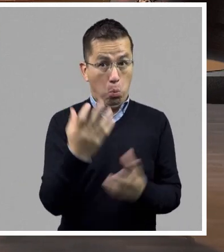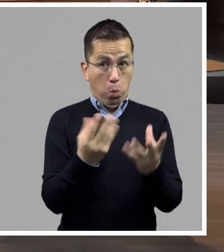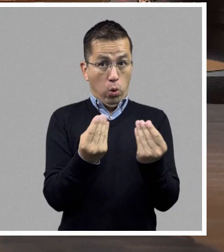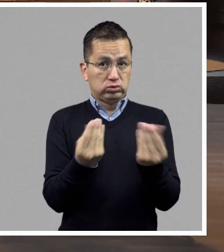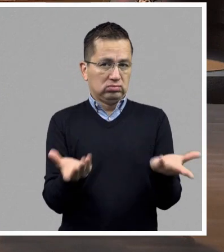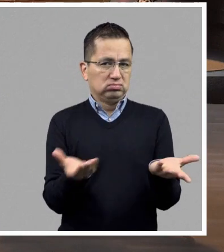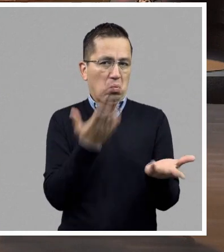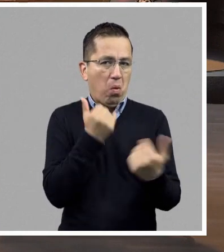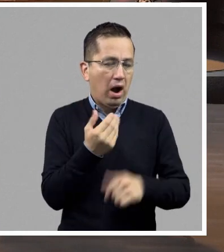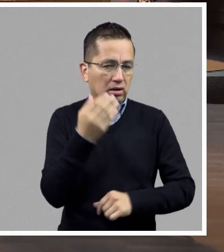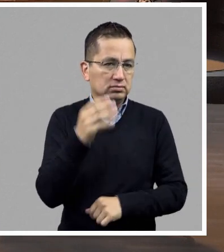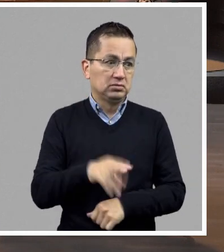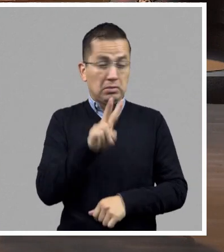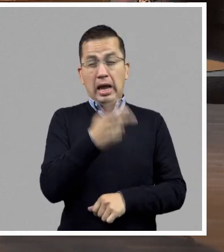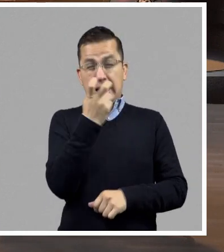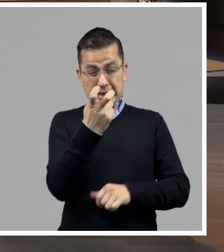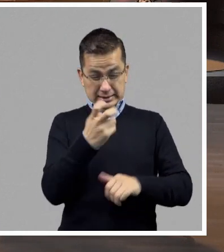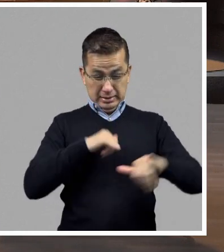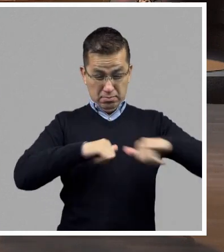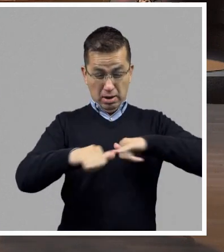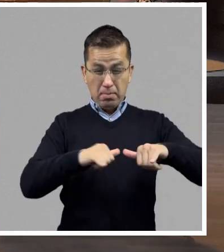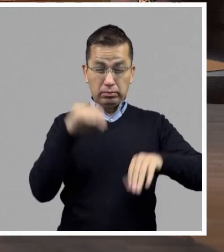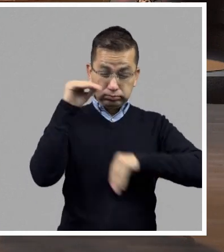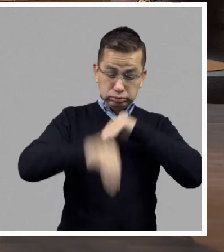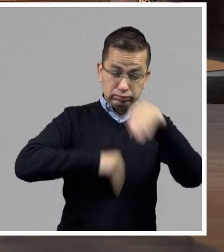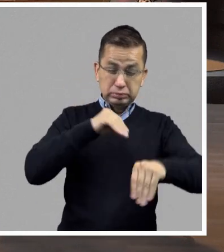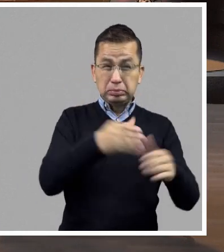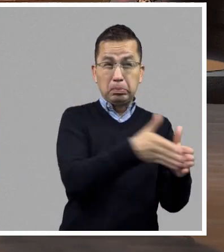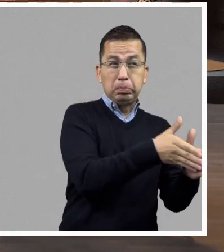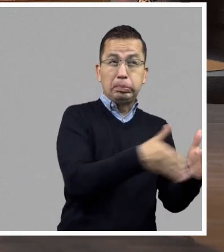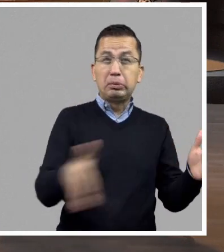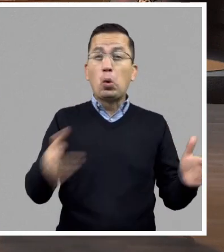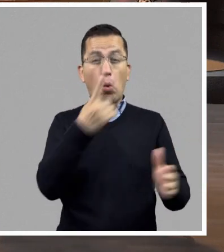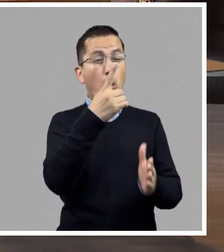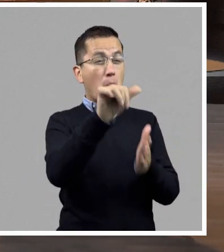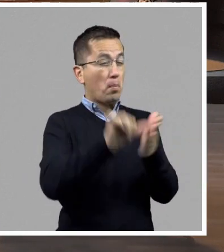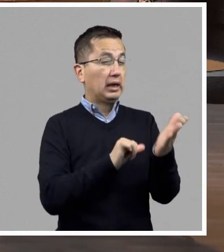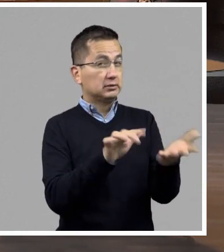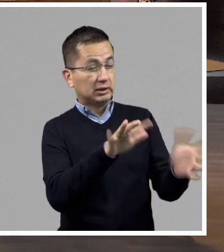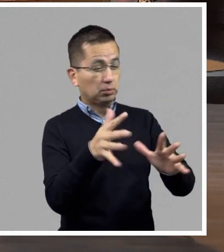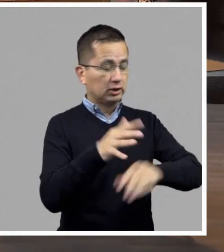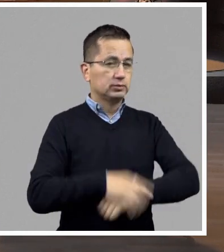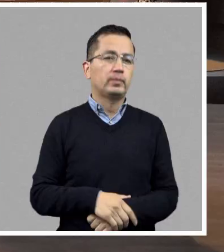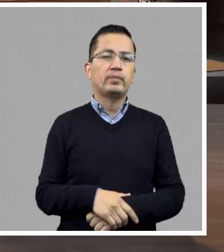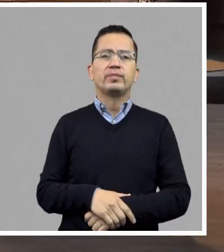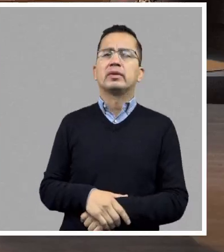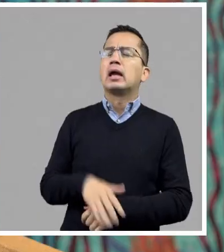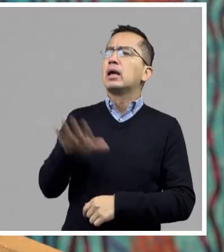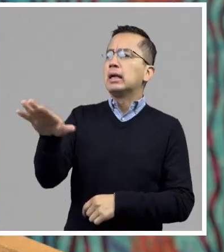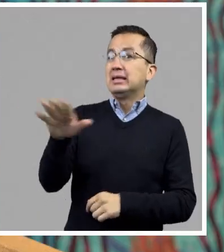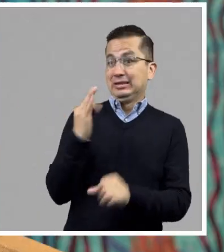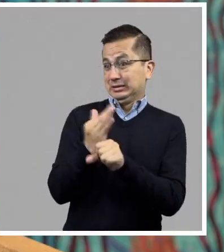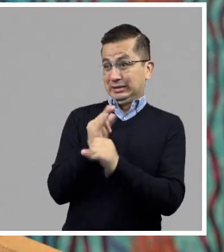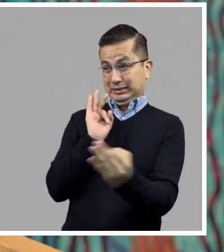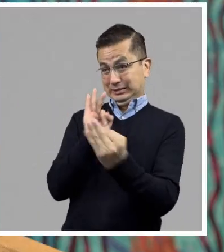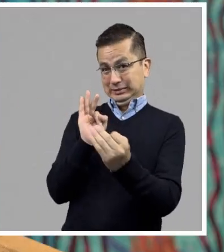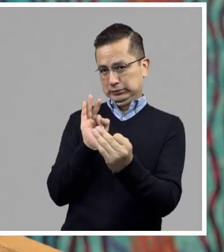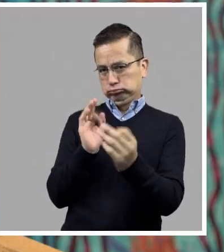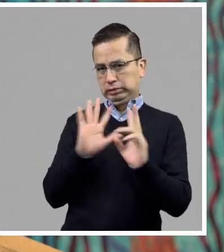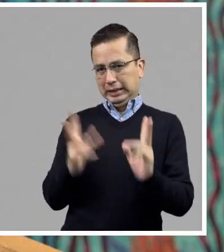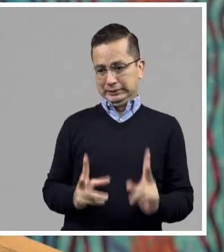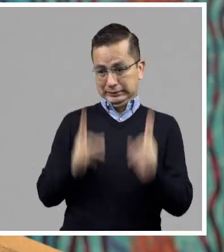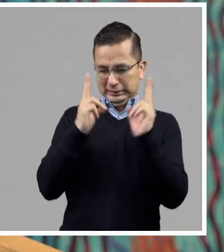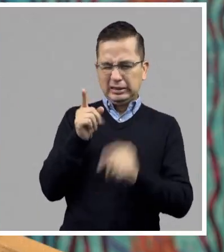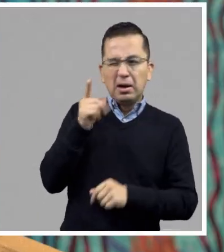un poquito más un mes a hacerlo regresemos ya nos vamos a corte pero regresemos al asunto de los nombres de las de las ciudades